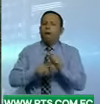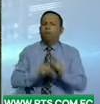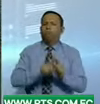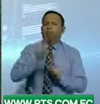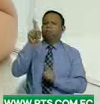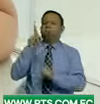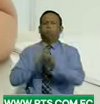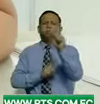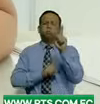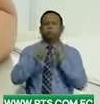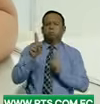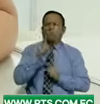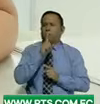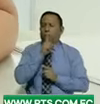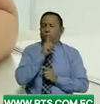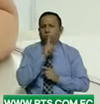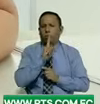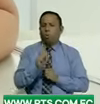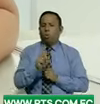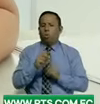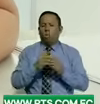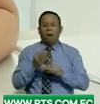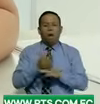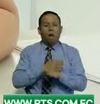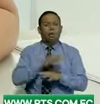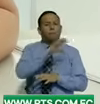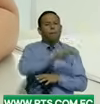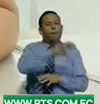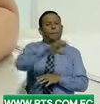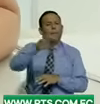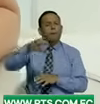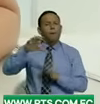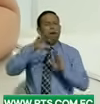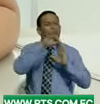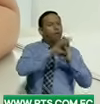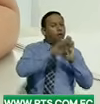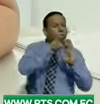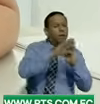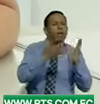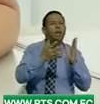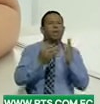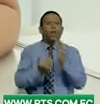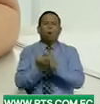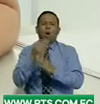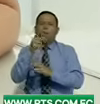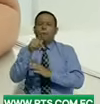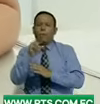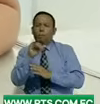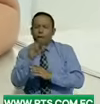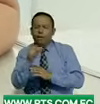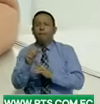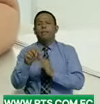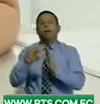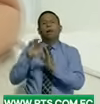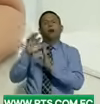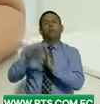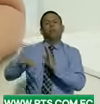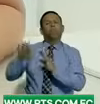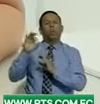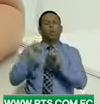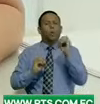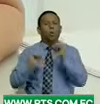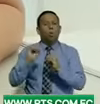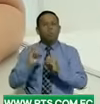pirotecnia ilegal. Tuvimos operativos en diferentes distritos, como el Distrito Florida, el Distrito Nueva Prosperina y también el Distrito 9 de Octubre.